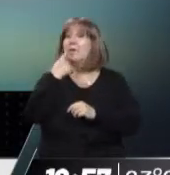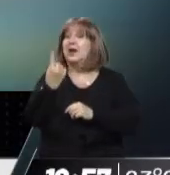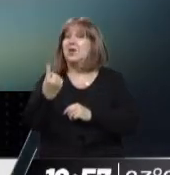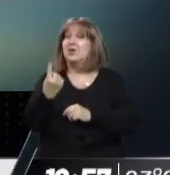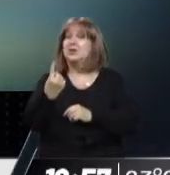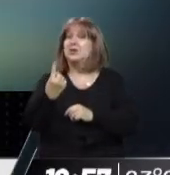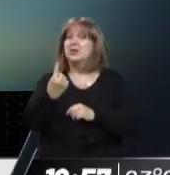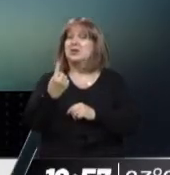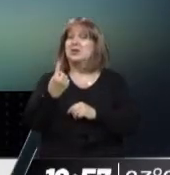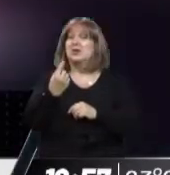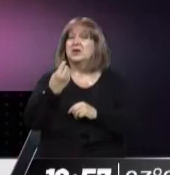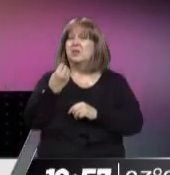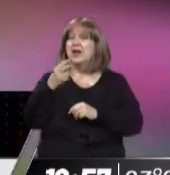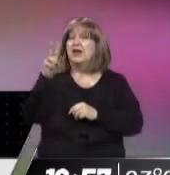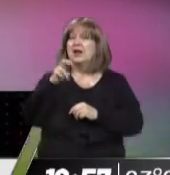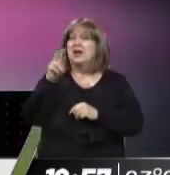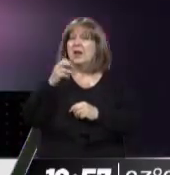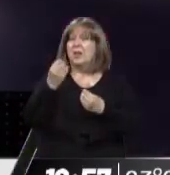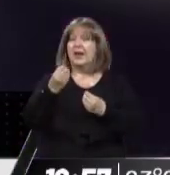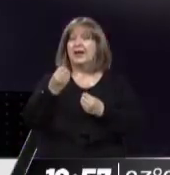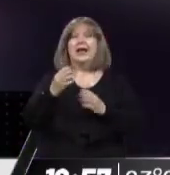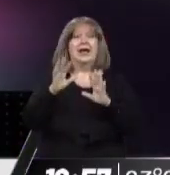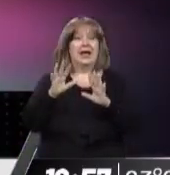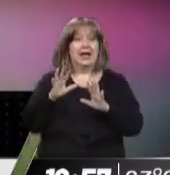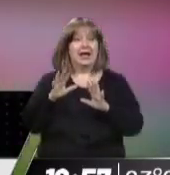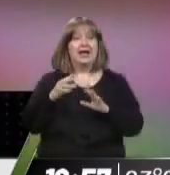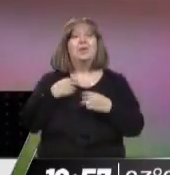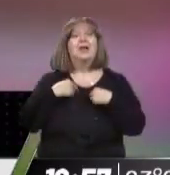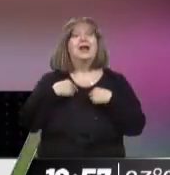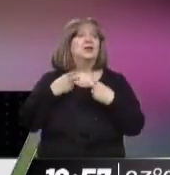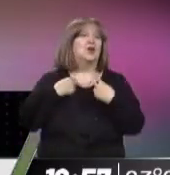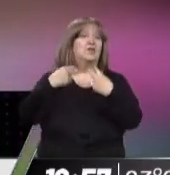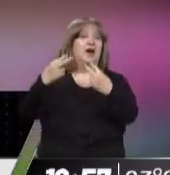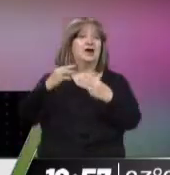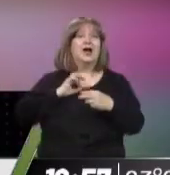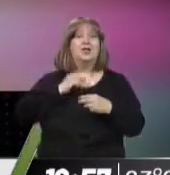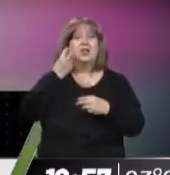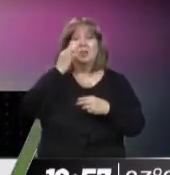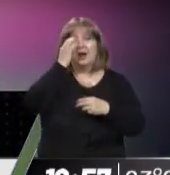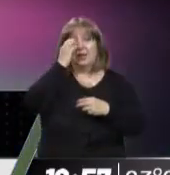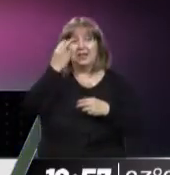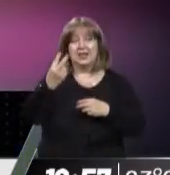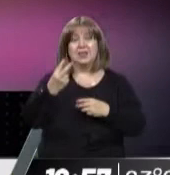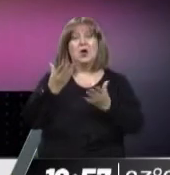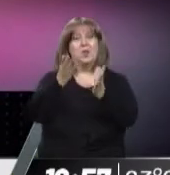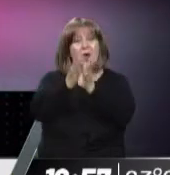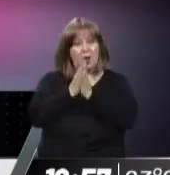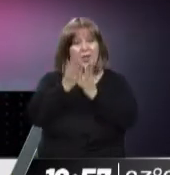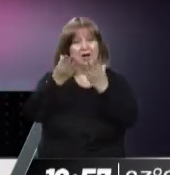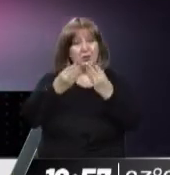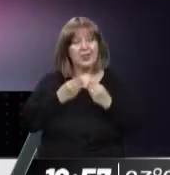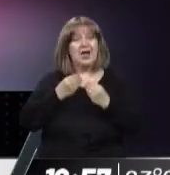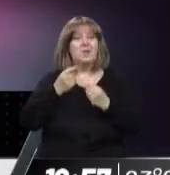¿Para qué están recaudando fondos? Es simple, es para mi viaje de egresados 2022 y me ayudarías un